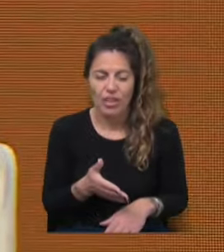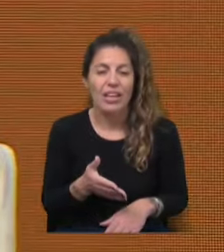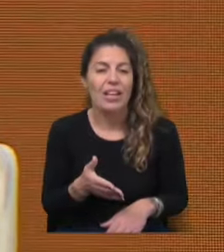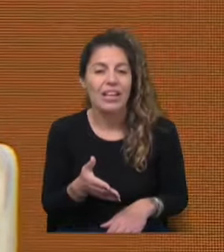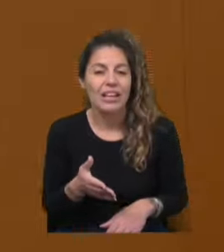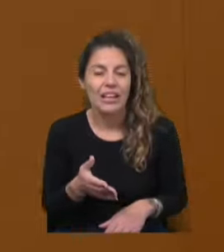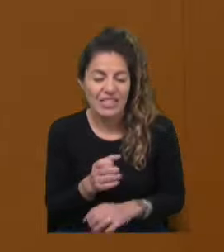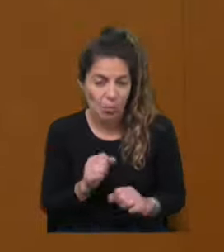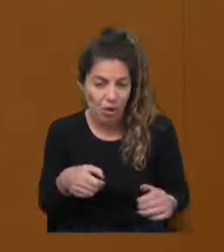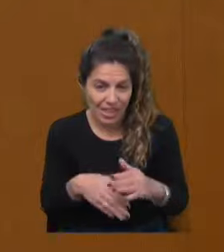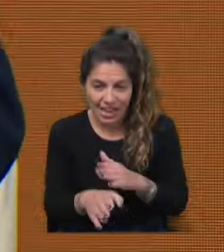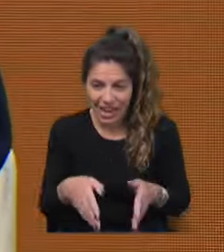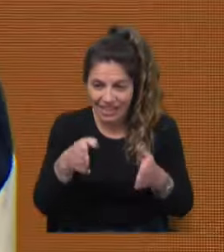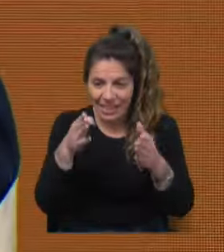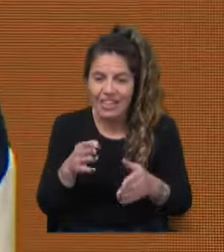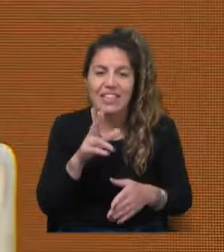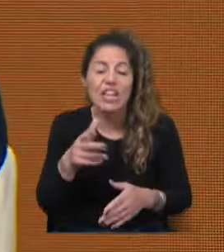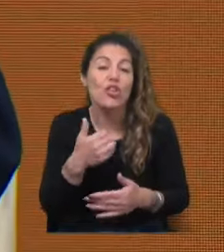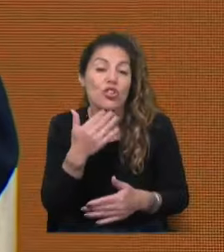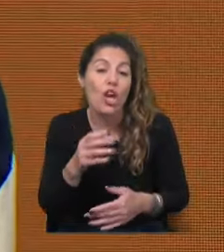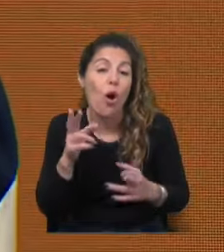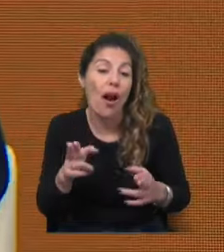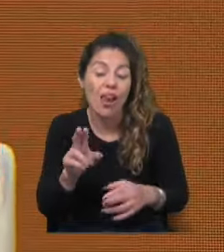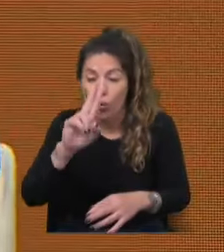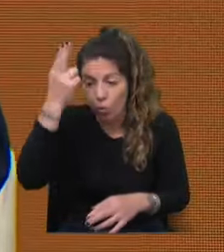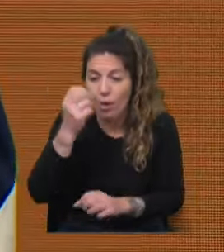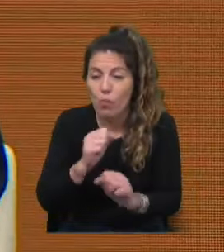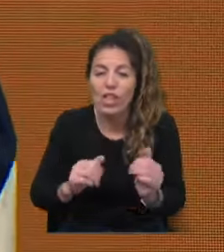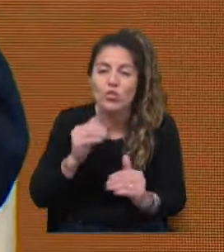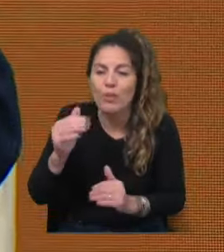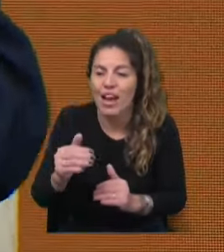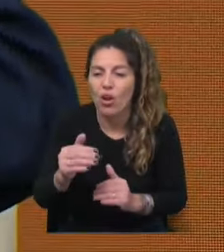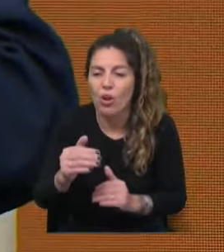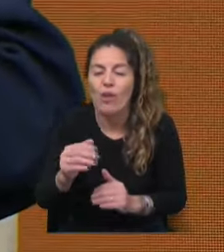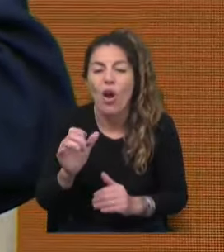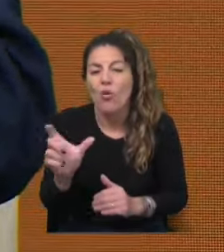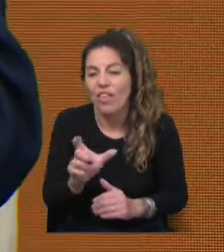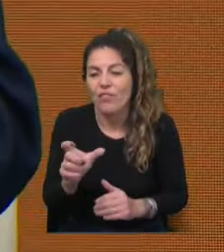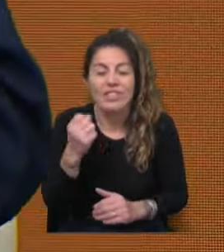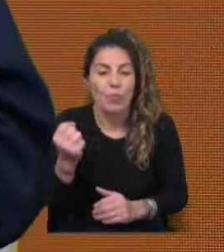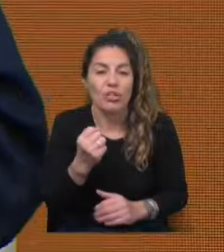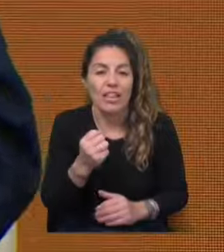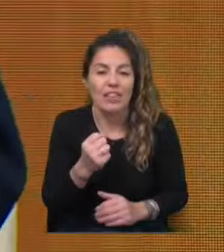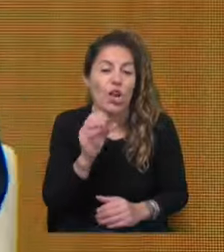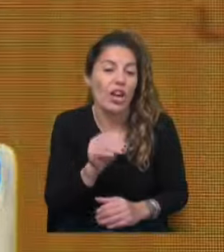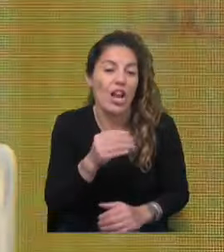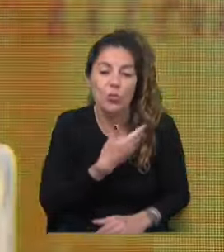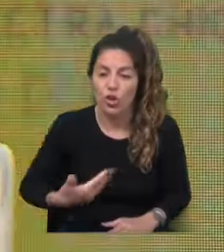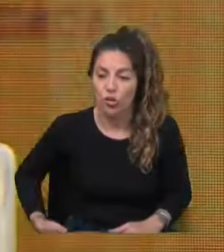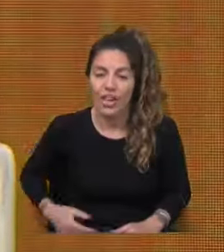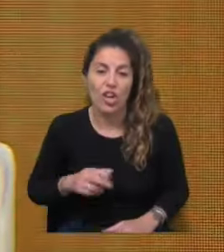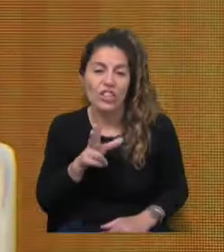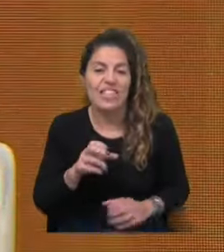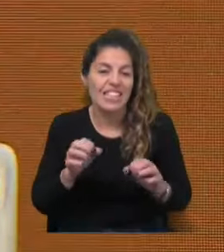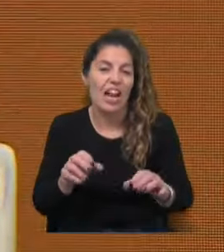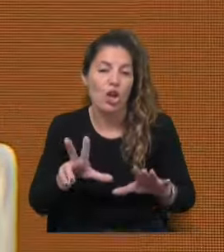escaneras. Claro, que es. Como que ella decía, bueno, no sé qué pasará, ojalá que Uruguay pueda superarlo, pero hay una diferencia importante entre lo que fue el anuncio del gobierno, de decir, vamos a